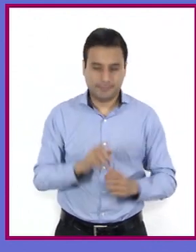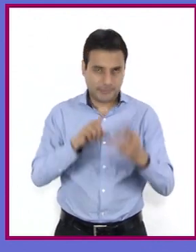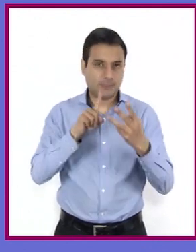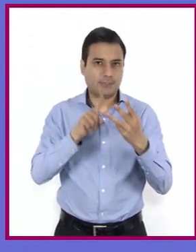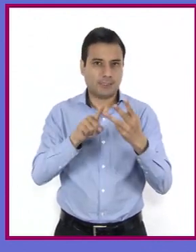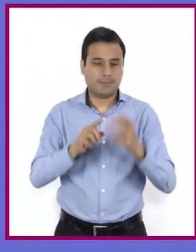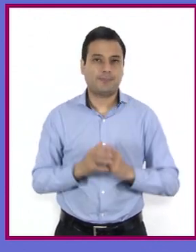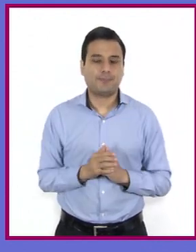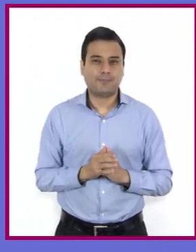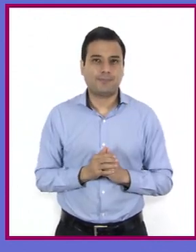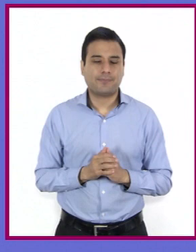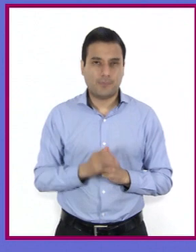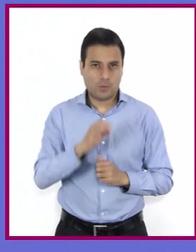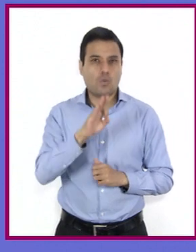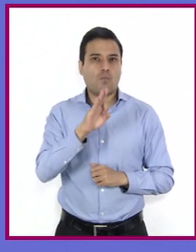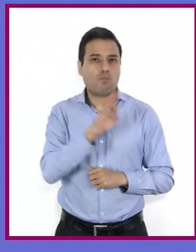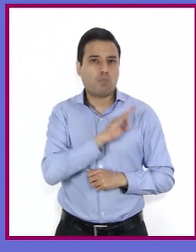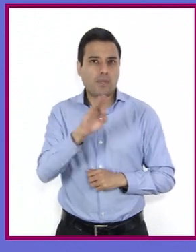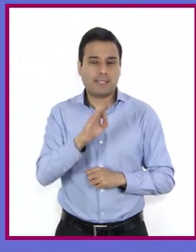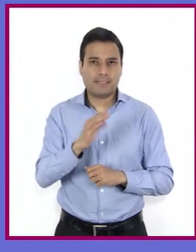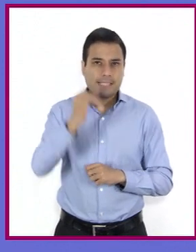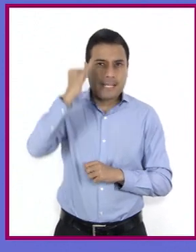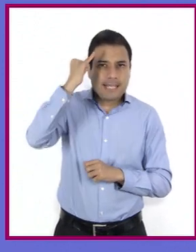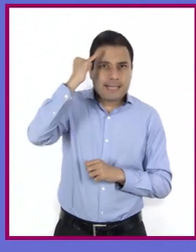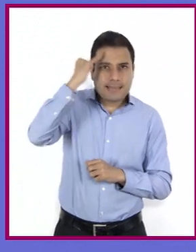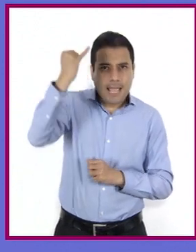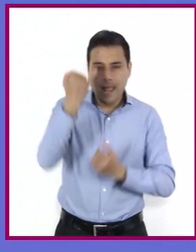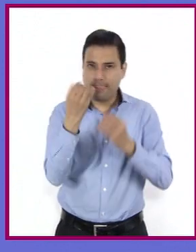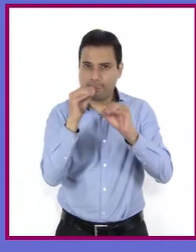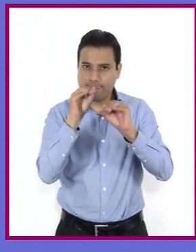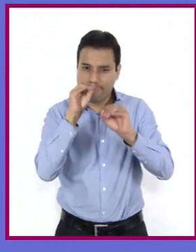3. Mejorar las estrategias de contenido,